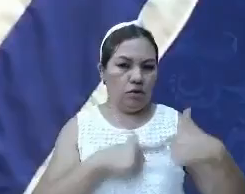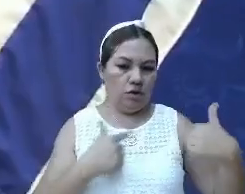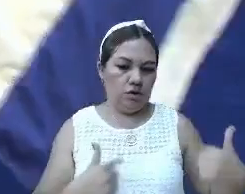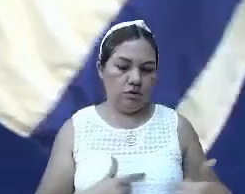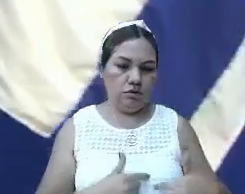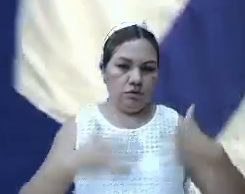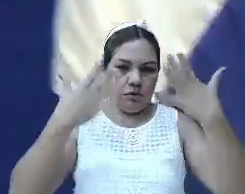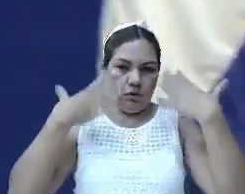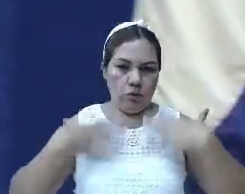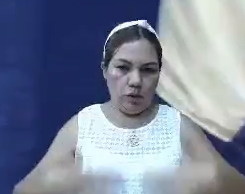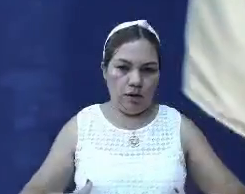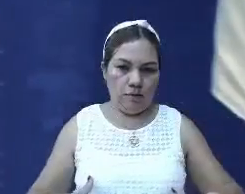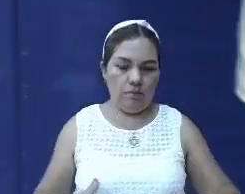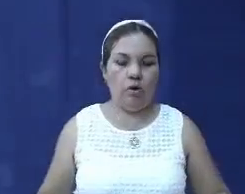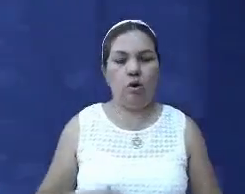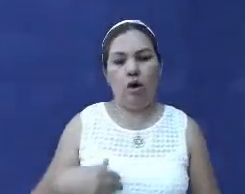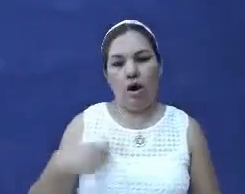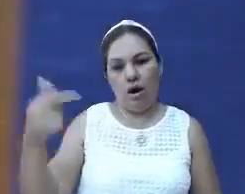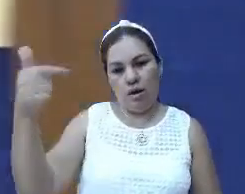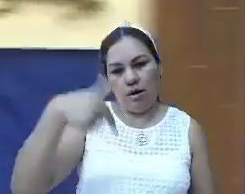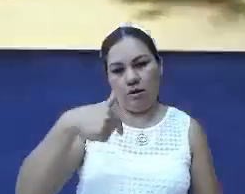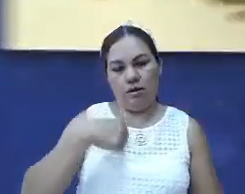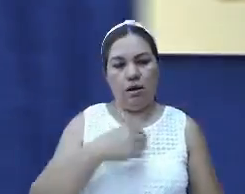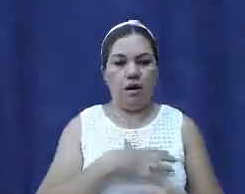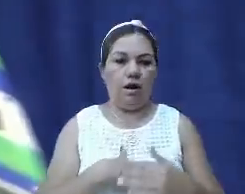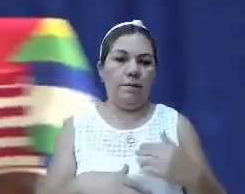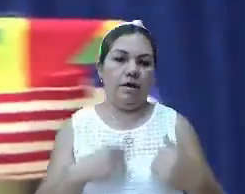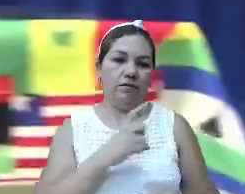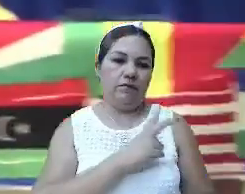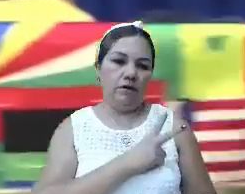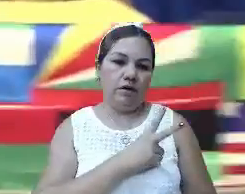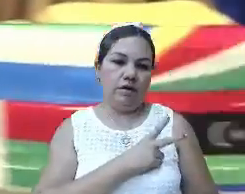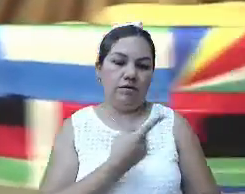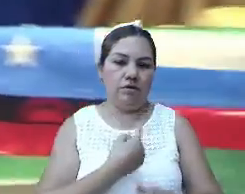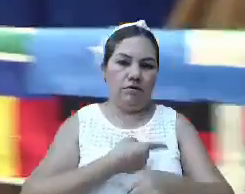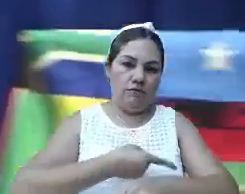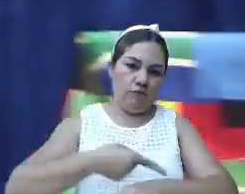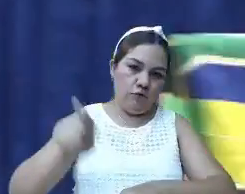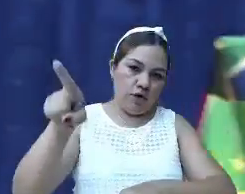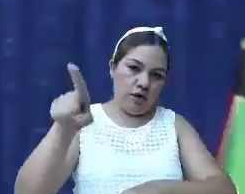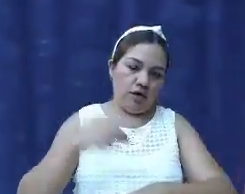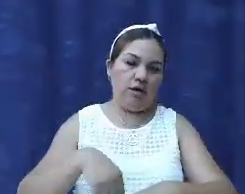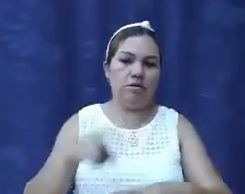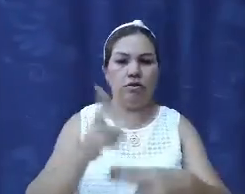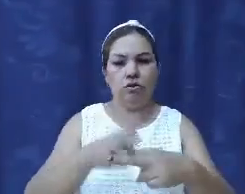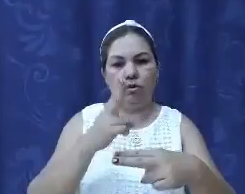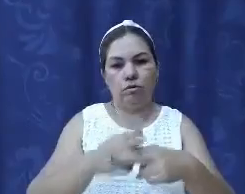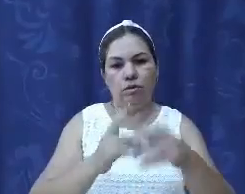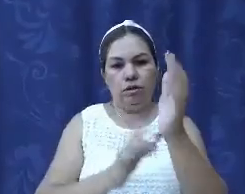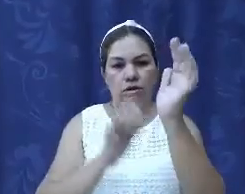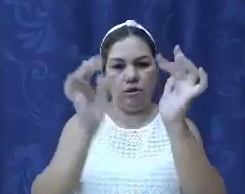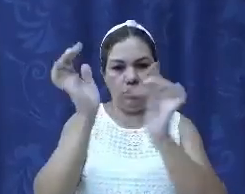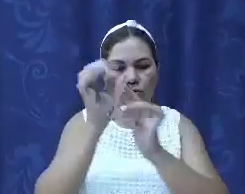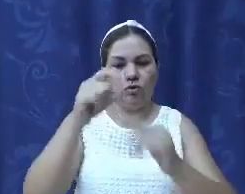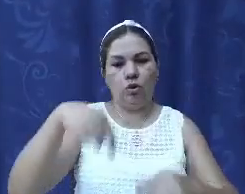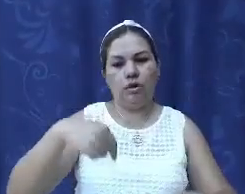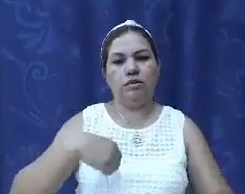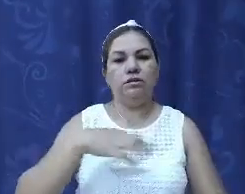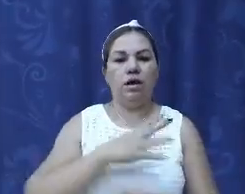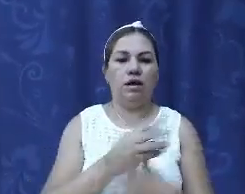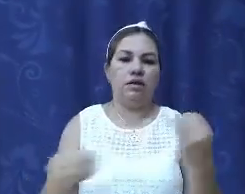han encontrado una cavidad en algún área de mi vida, van a tener que irse en el nombre de Jesús, y de este lugar saldré